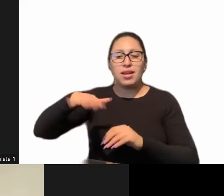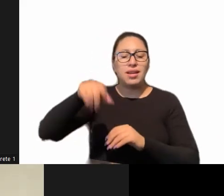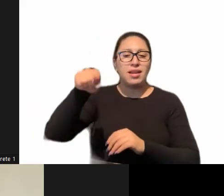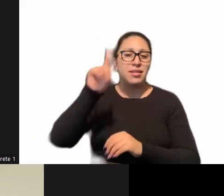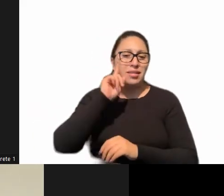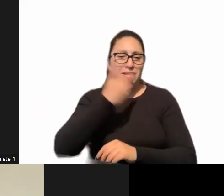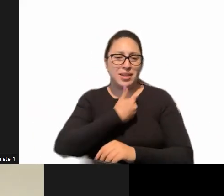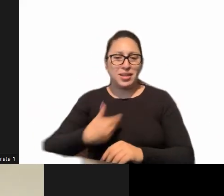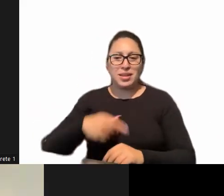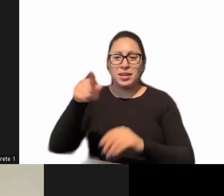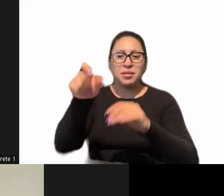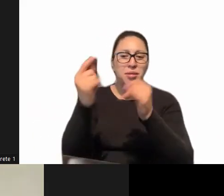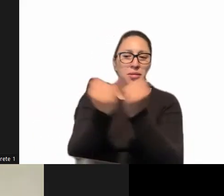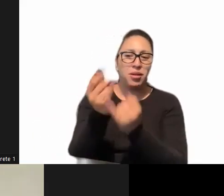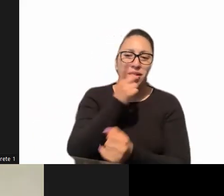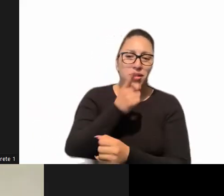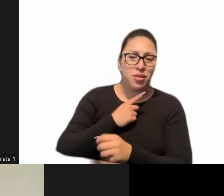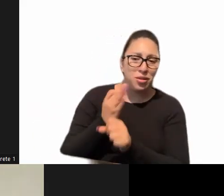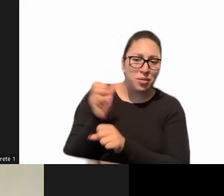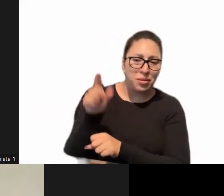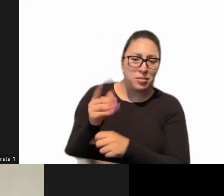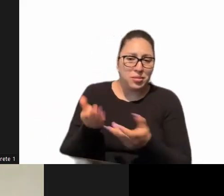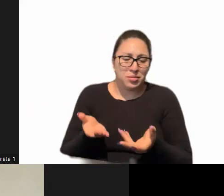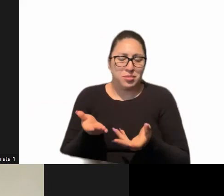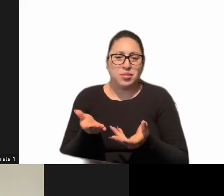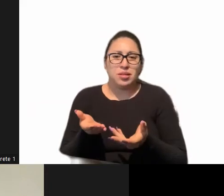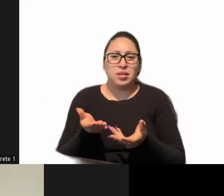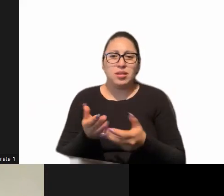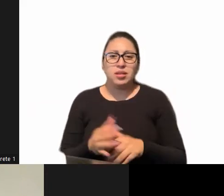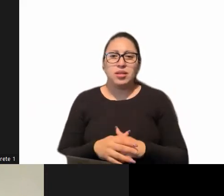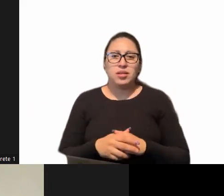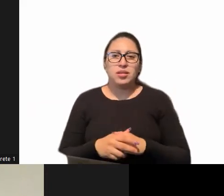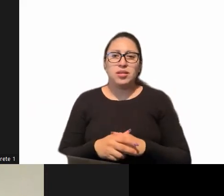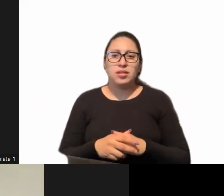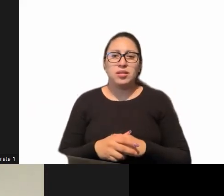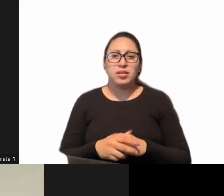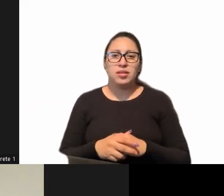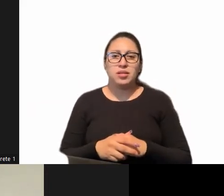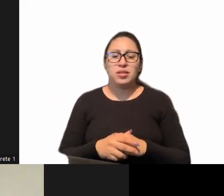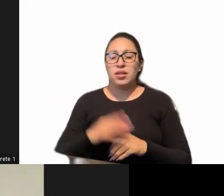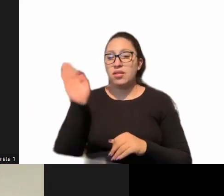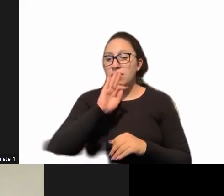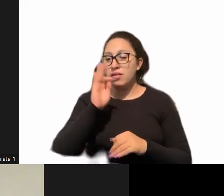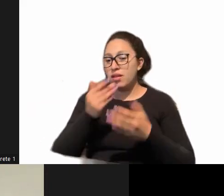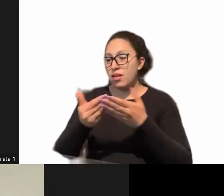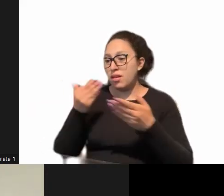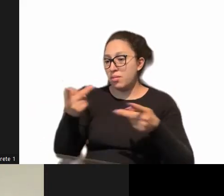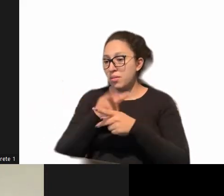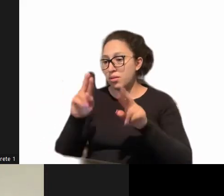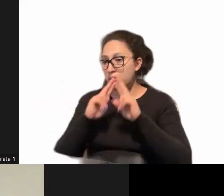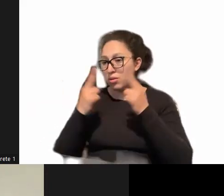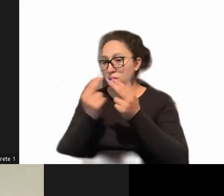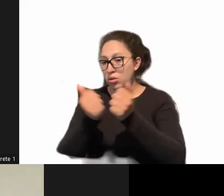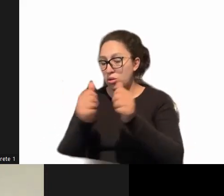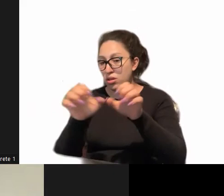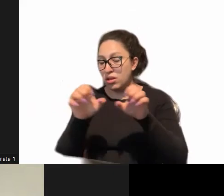presidenta, y comentaba, si se hicieron reuniones con sus